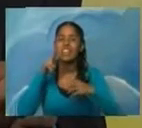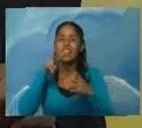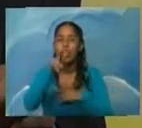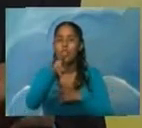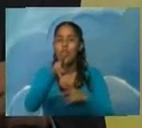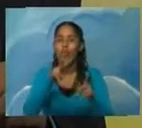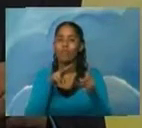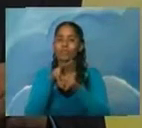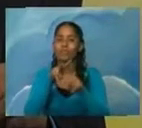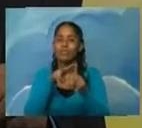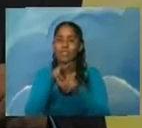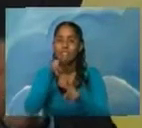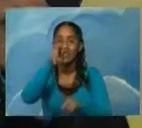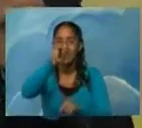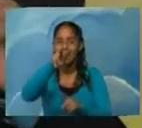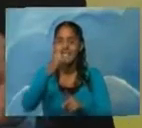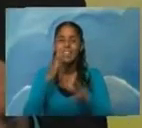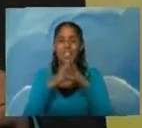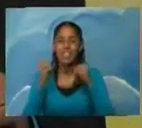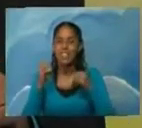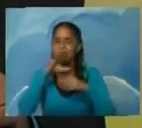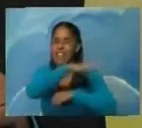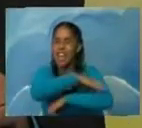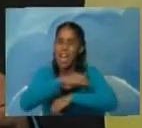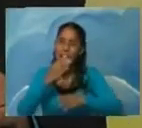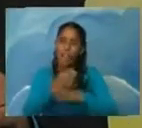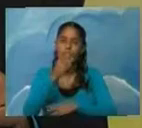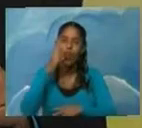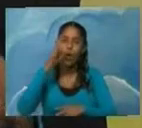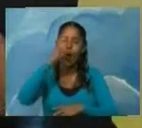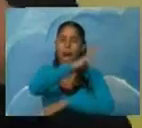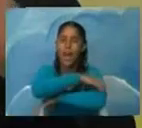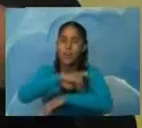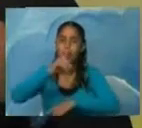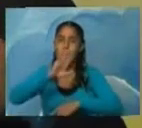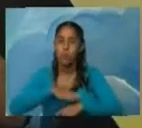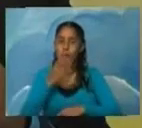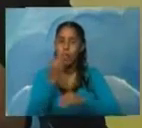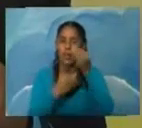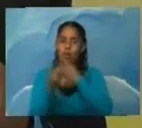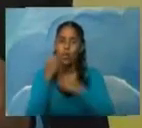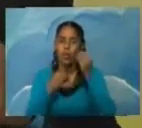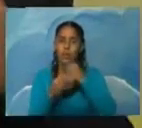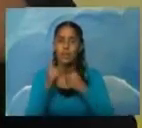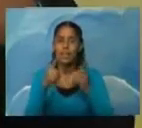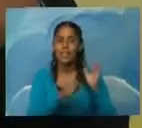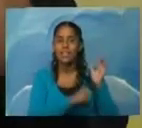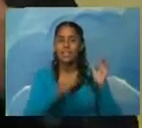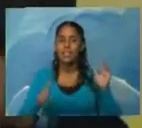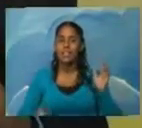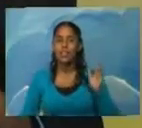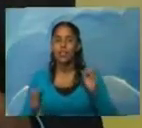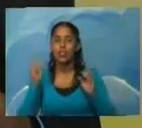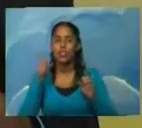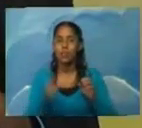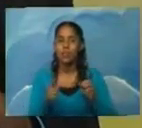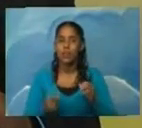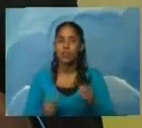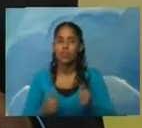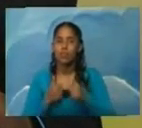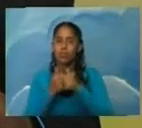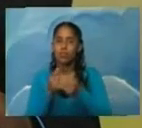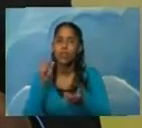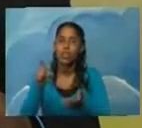y que rumiare entre los animales, ese podéis comer. El Señor también le dio instrucciones a